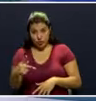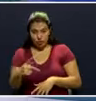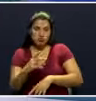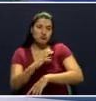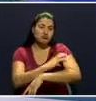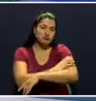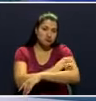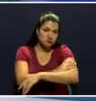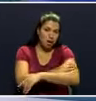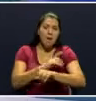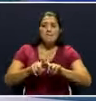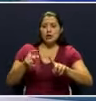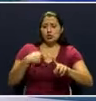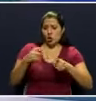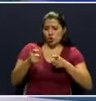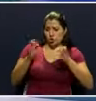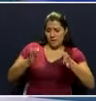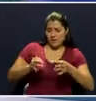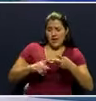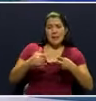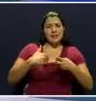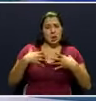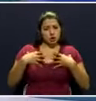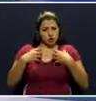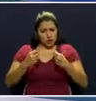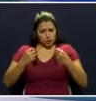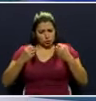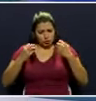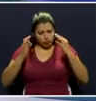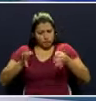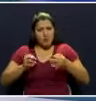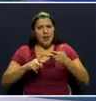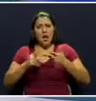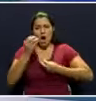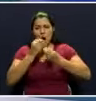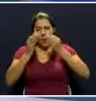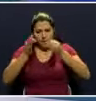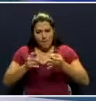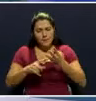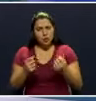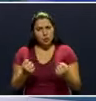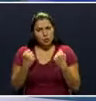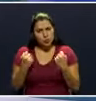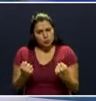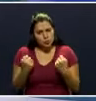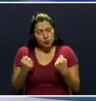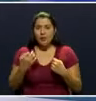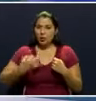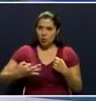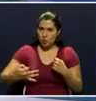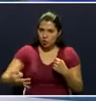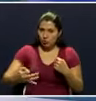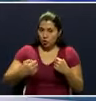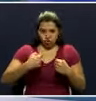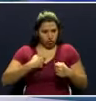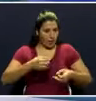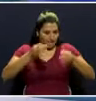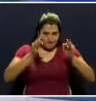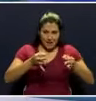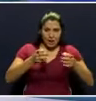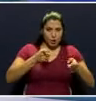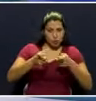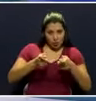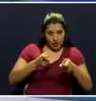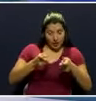buena salud física, buena alimentación, hago mi ejercicio diario y yo estoy súper bien compensada,